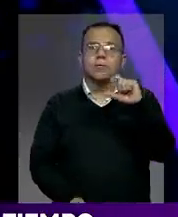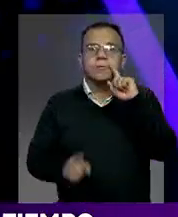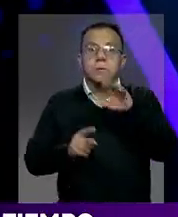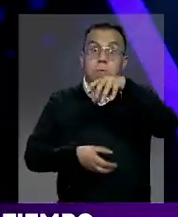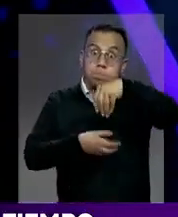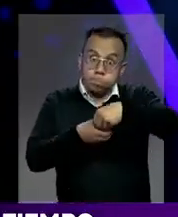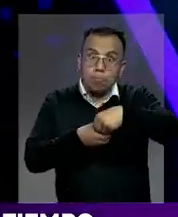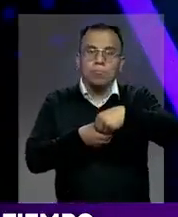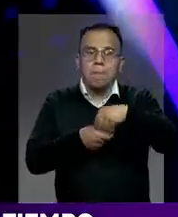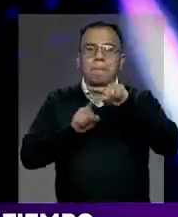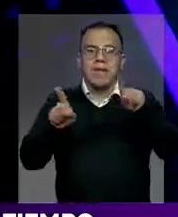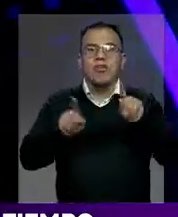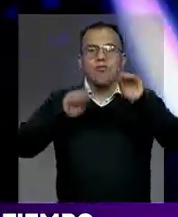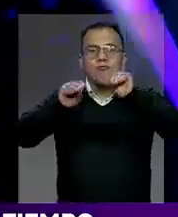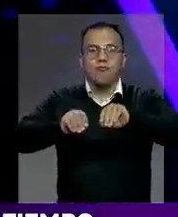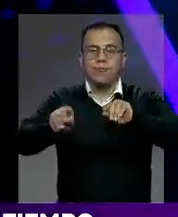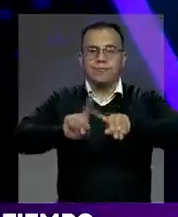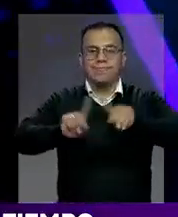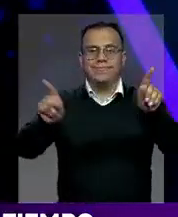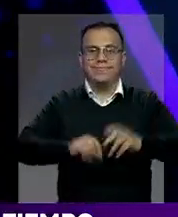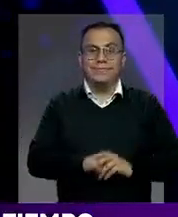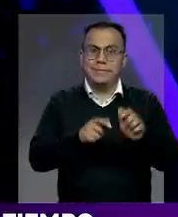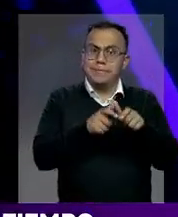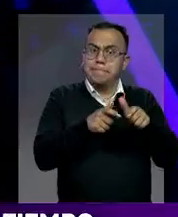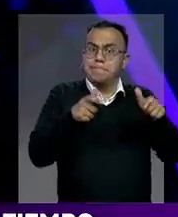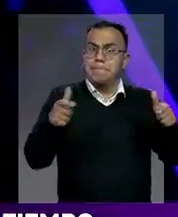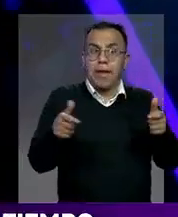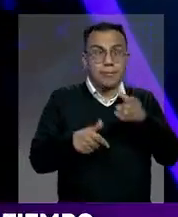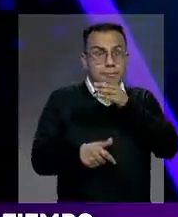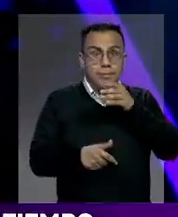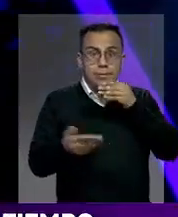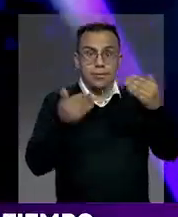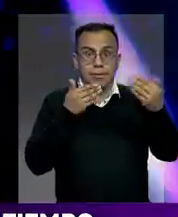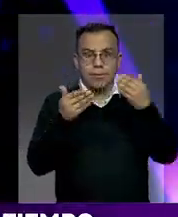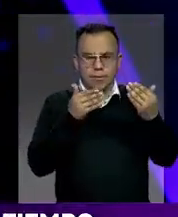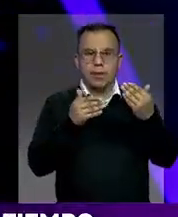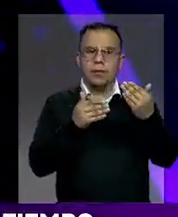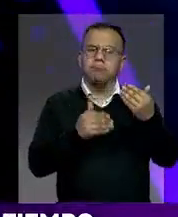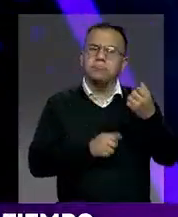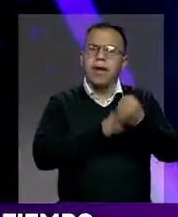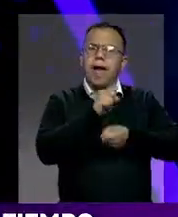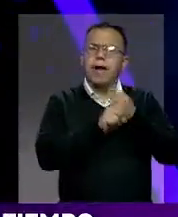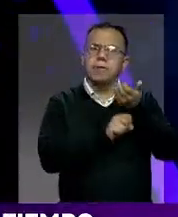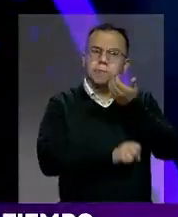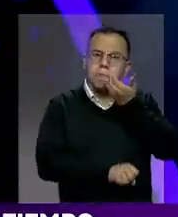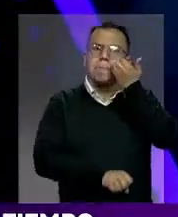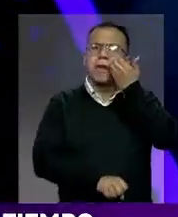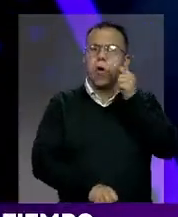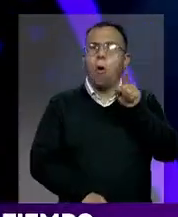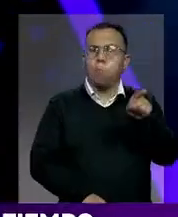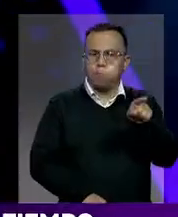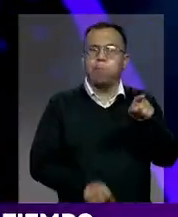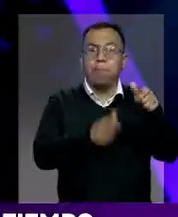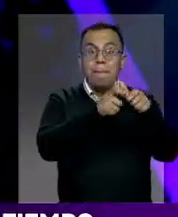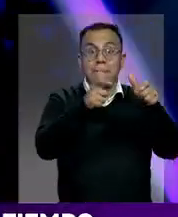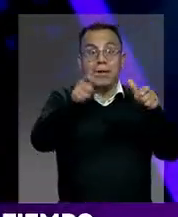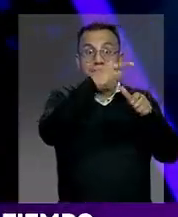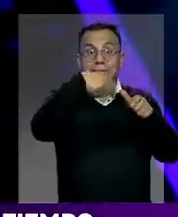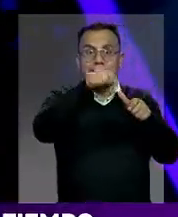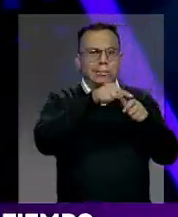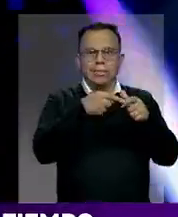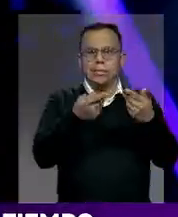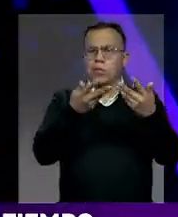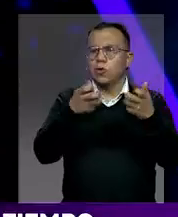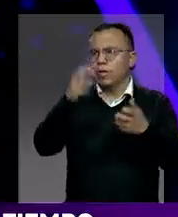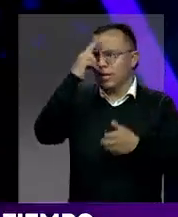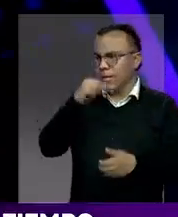campo con una educación diferente la mayoría de los campesinos hoy son de edad avanzada y la mayoría de los campesinos no quieren